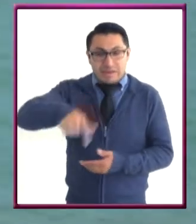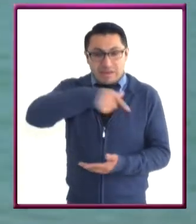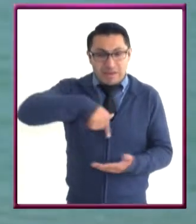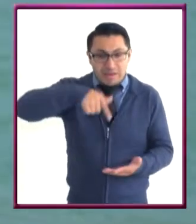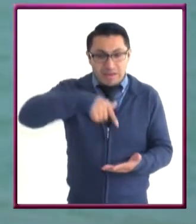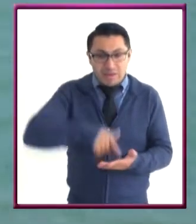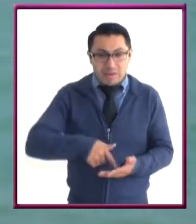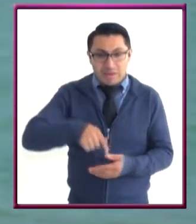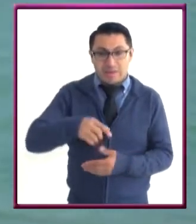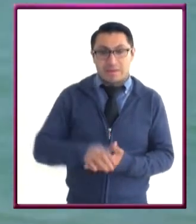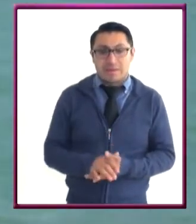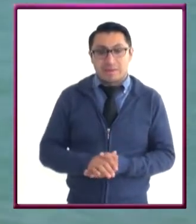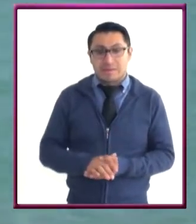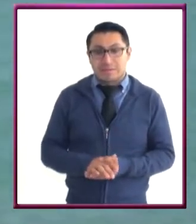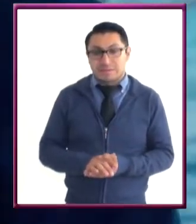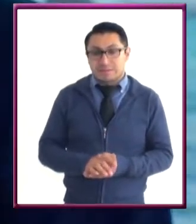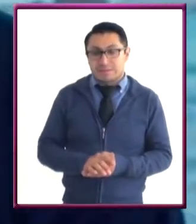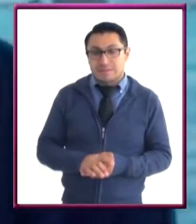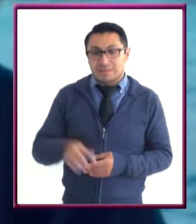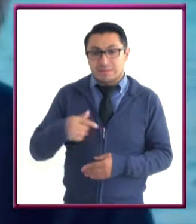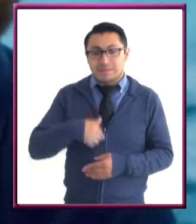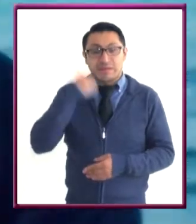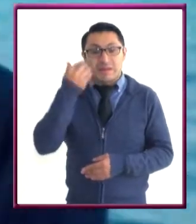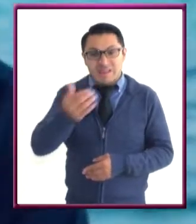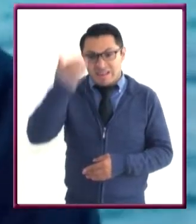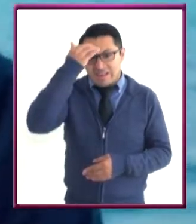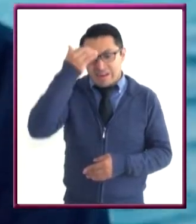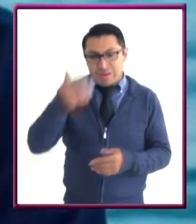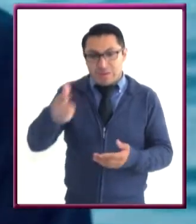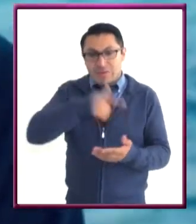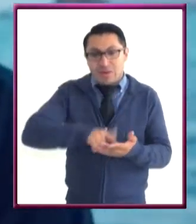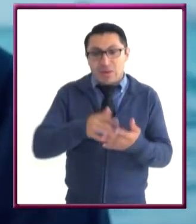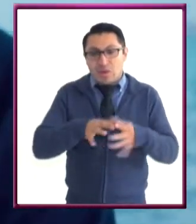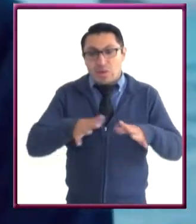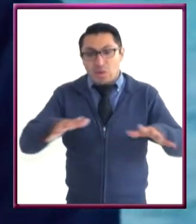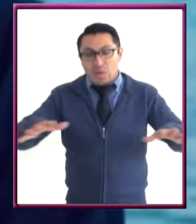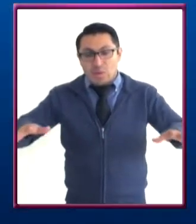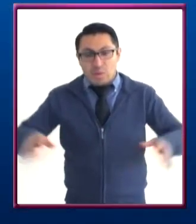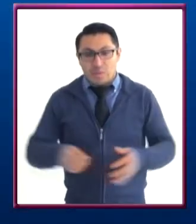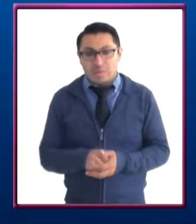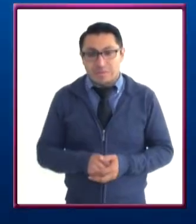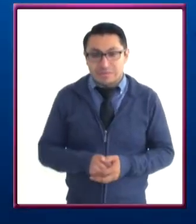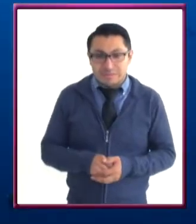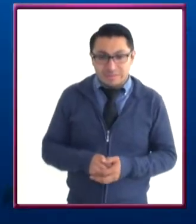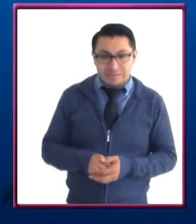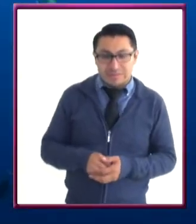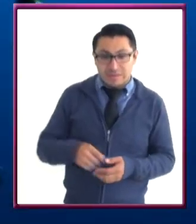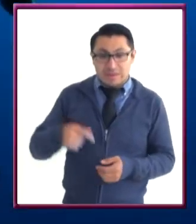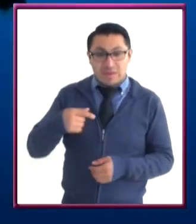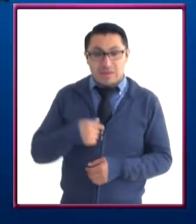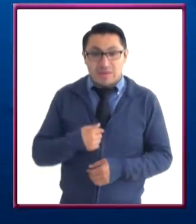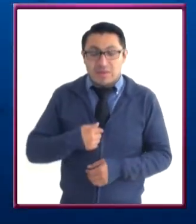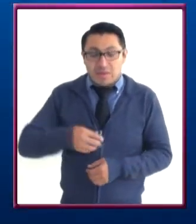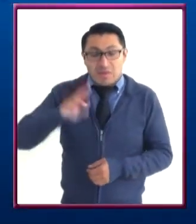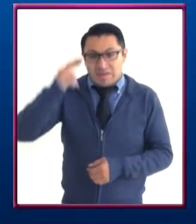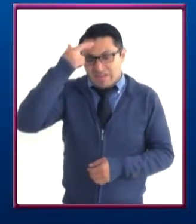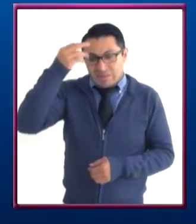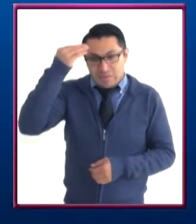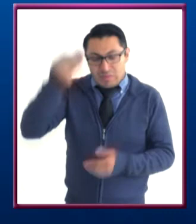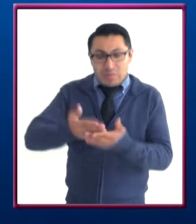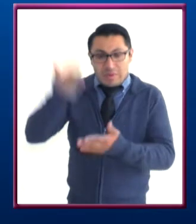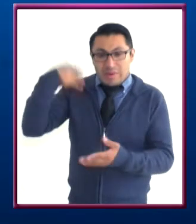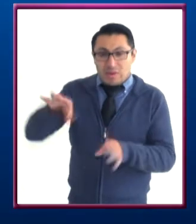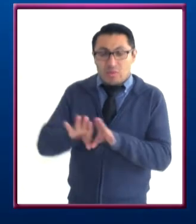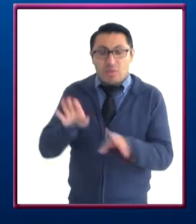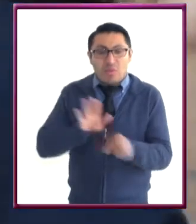desde la primera vez que los vi aquí en el Bajo Espíritu Santo. Quería ver más, o sea, se me volvió una especie como de casi obsesión. Y de lo que me acuerdo de esa época es